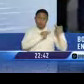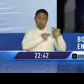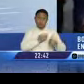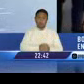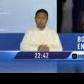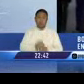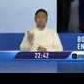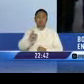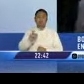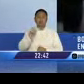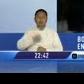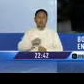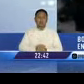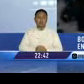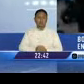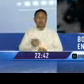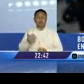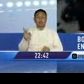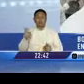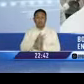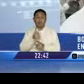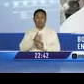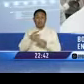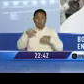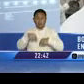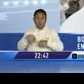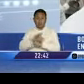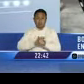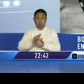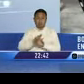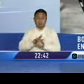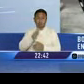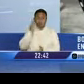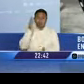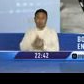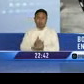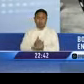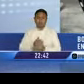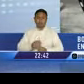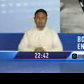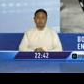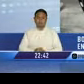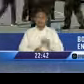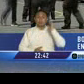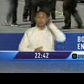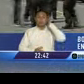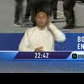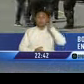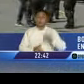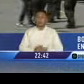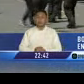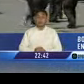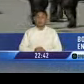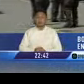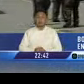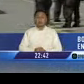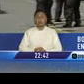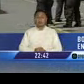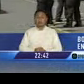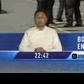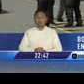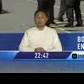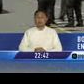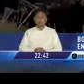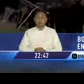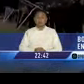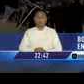que es necesario frenar la delincuencia y los abusos contra estos funcionarios. La aduana, por ejemplo, juega un rol importante en el